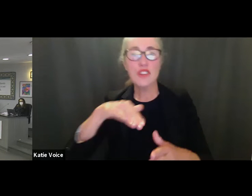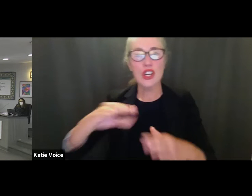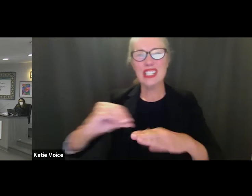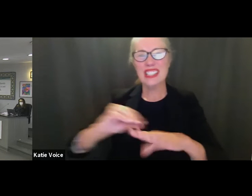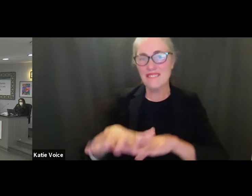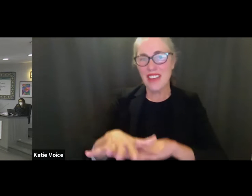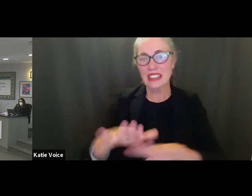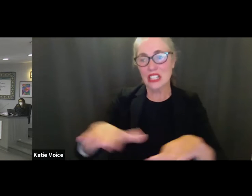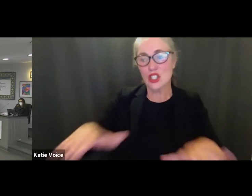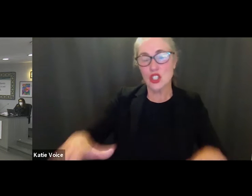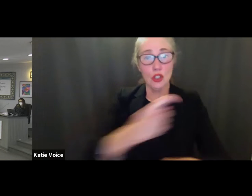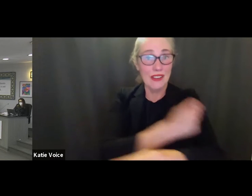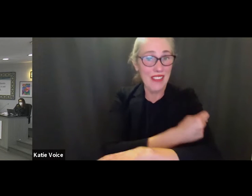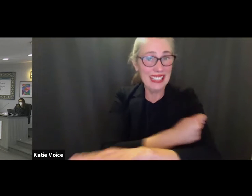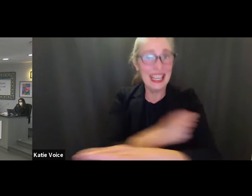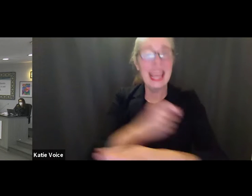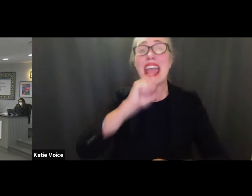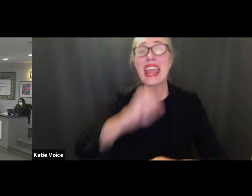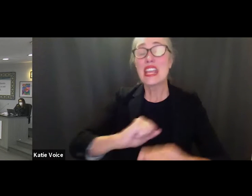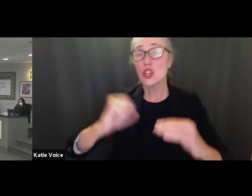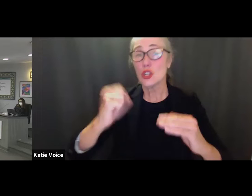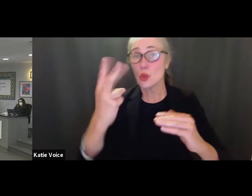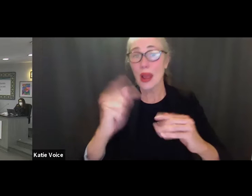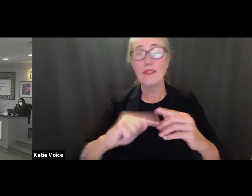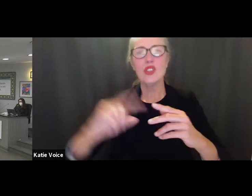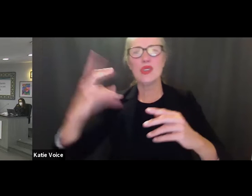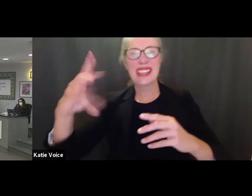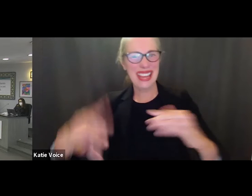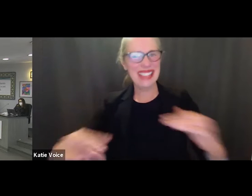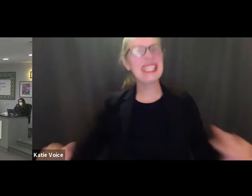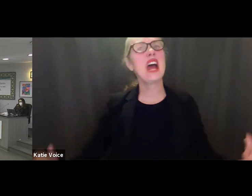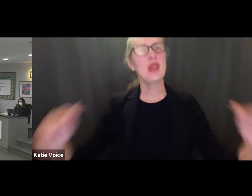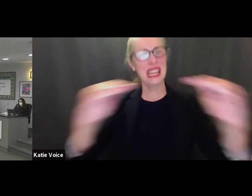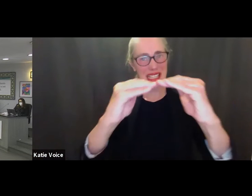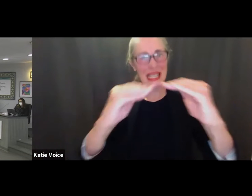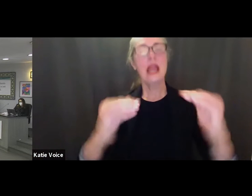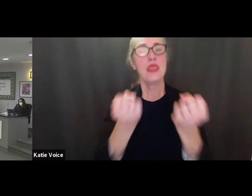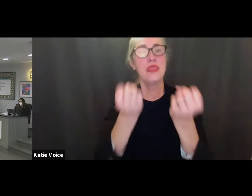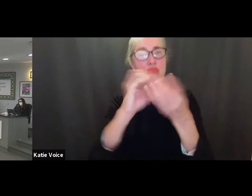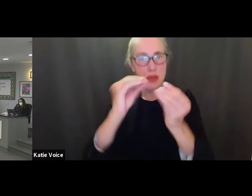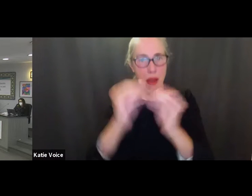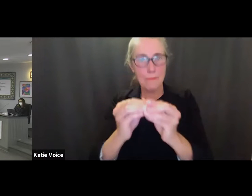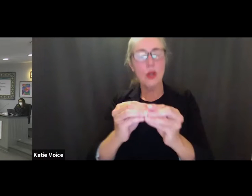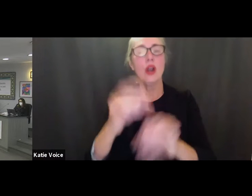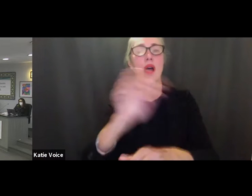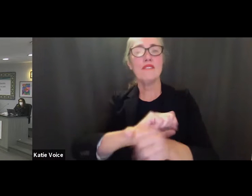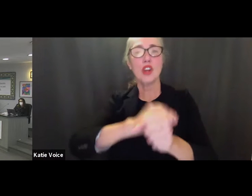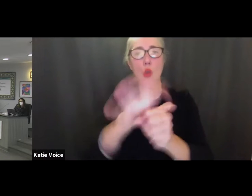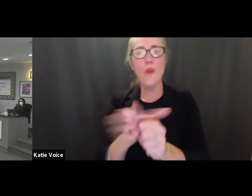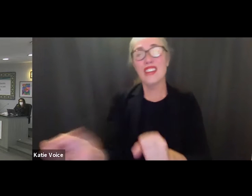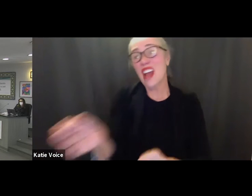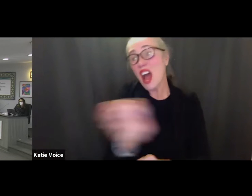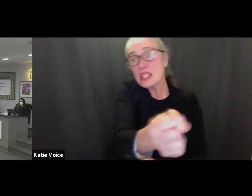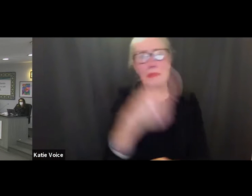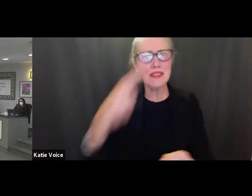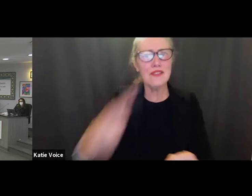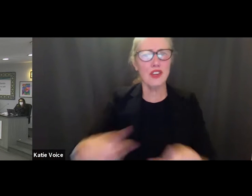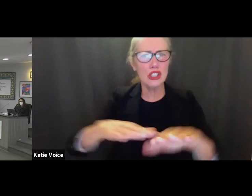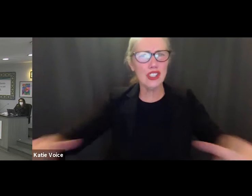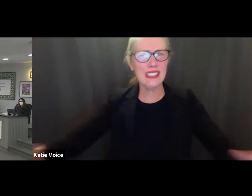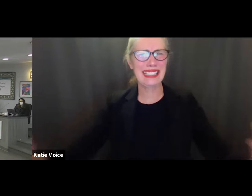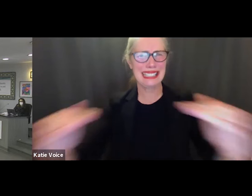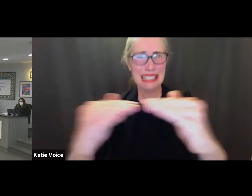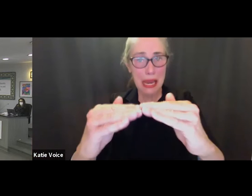en la vacunación de los niños de 12 a 18 años, ahora excede el número de hospitalizaciones por COVID